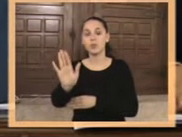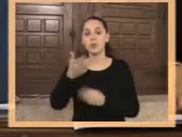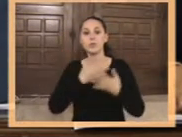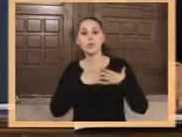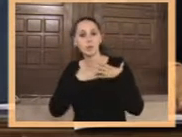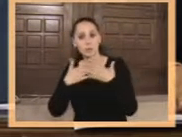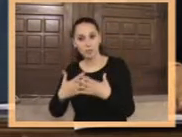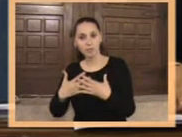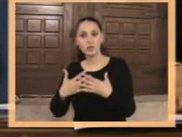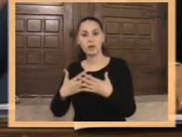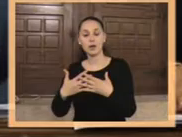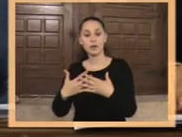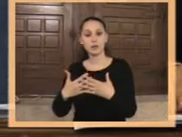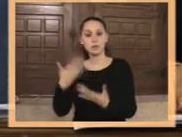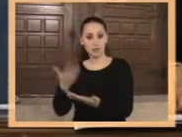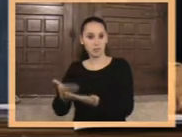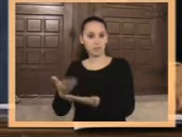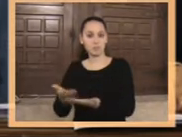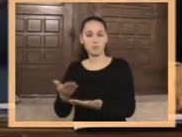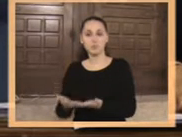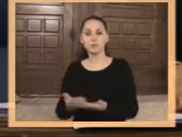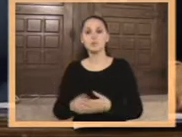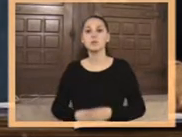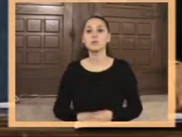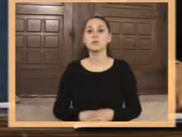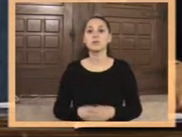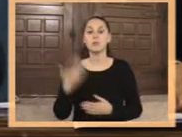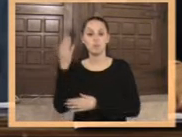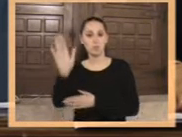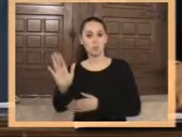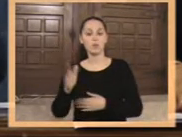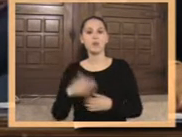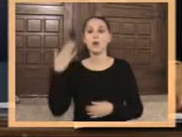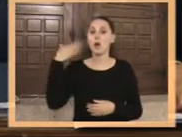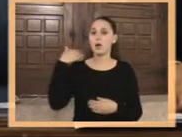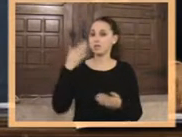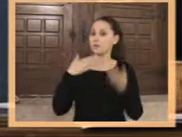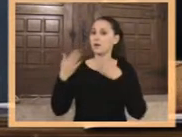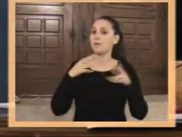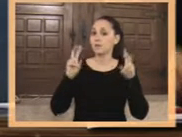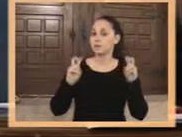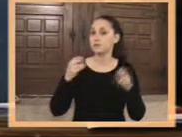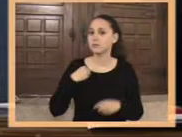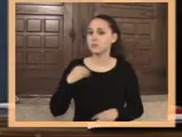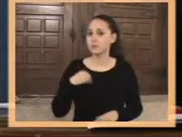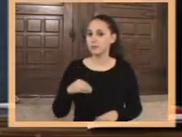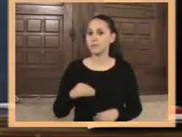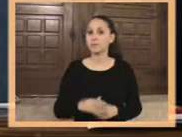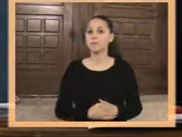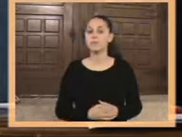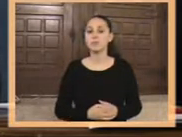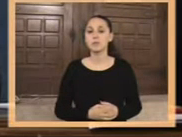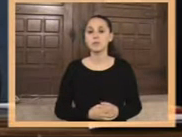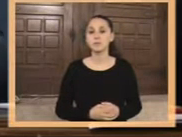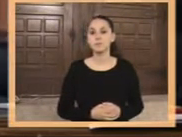ustedes quieren. Sean valientes y presenten esa moción que me ha hablado por ahí antes, porque precisamente esa